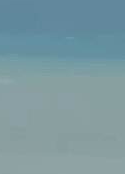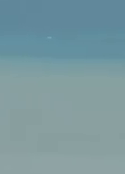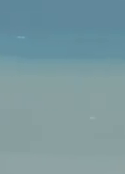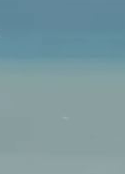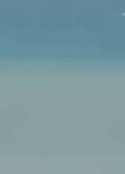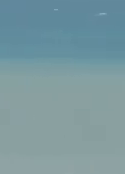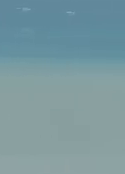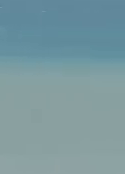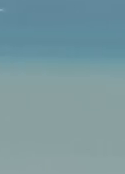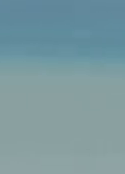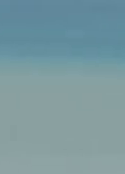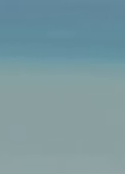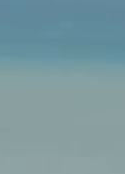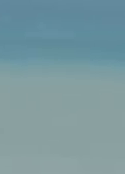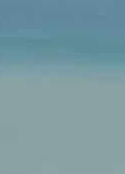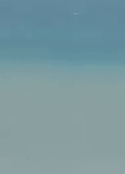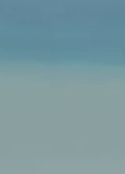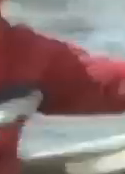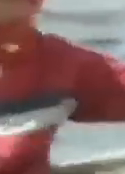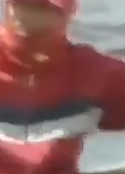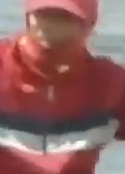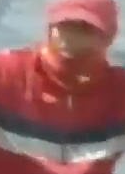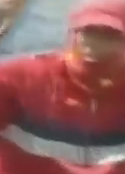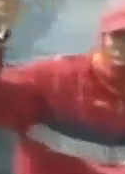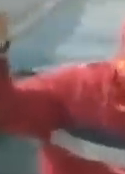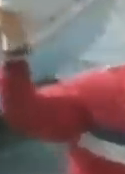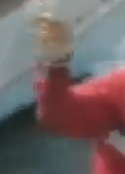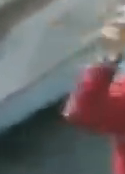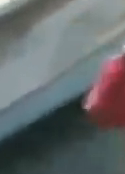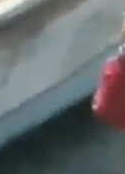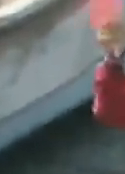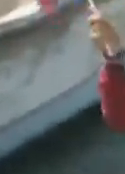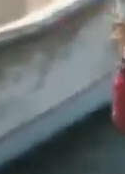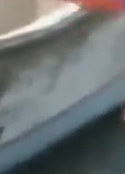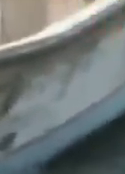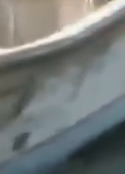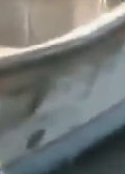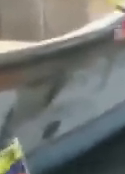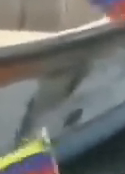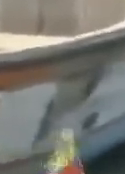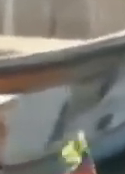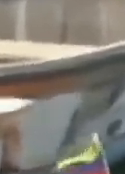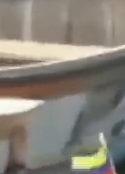de acuicultura y pesca en nuestro país con una profunda consulta pública. Con esta